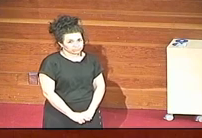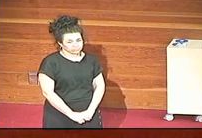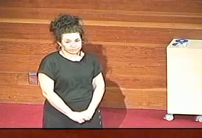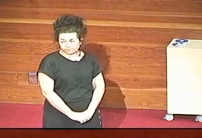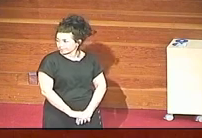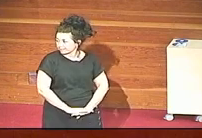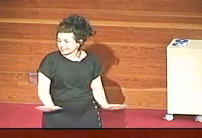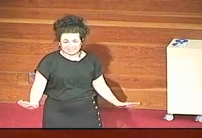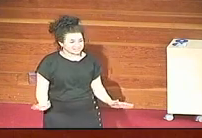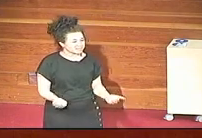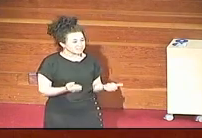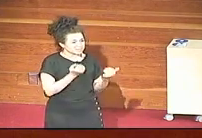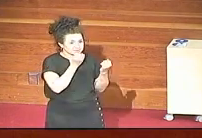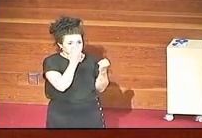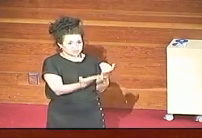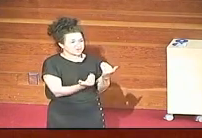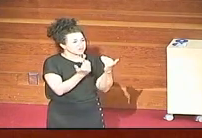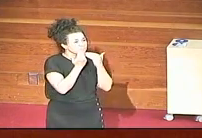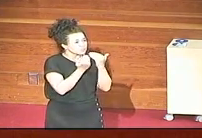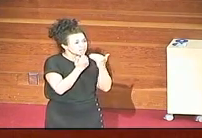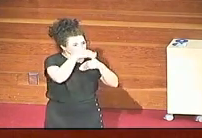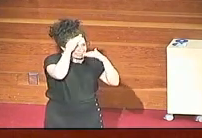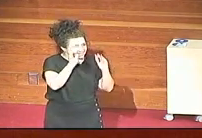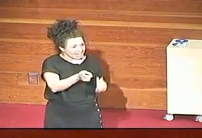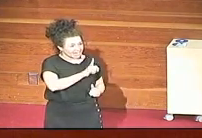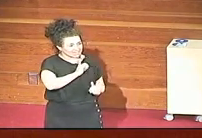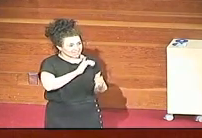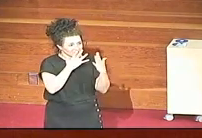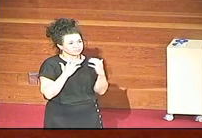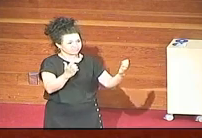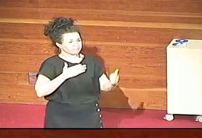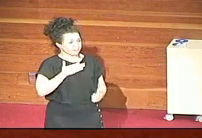y bueno pues muchísimas gracias por su atención y un placer